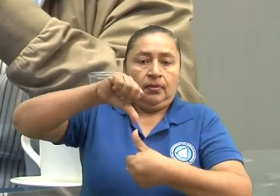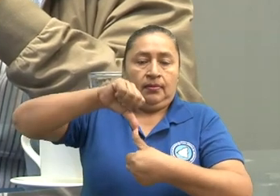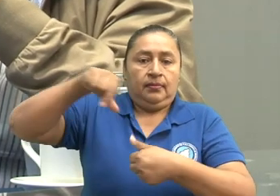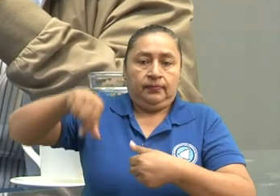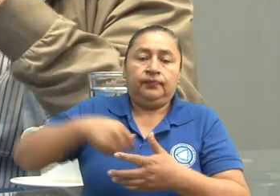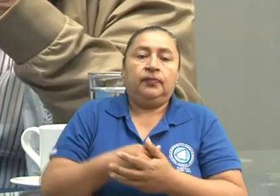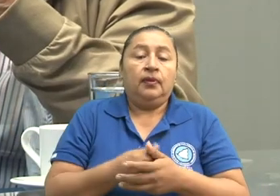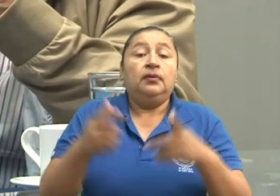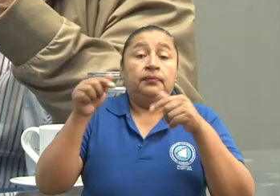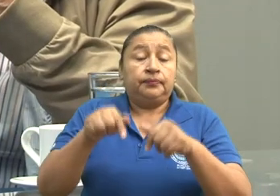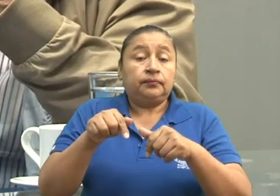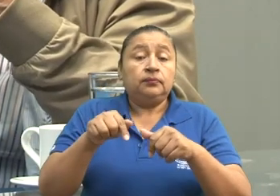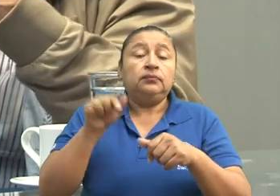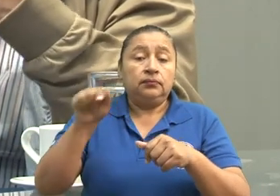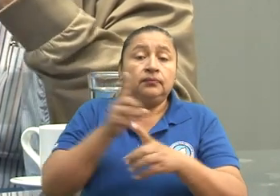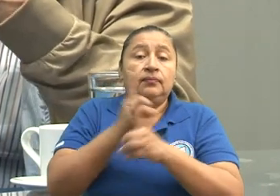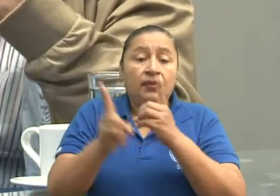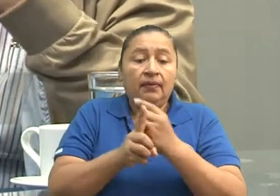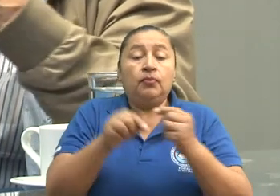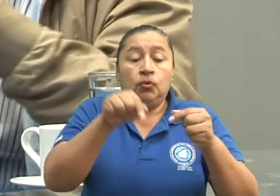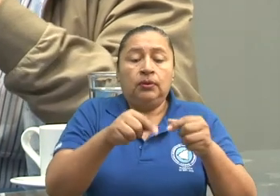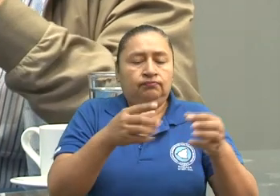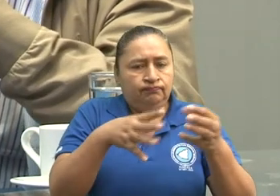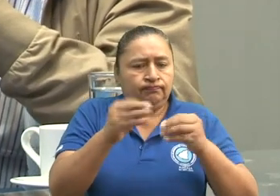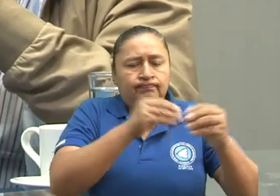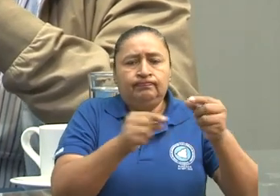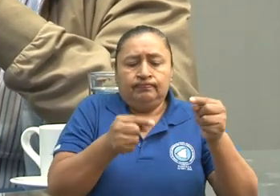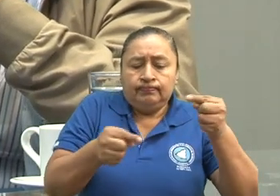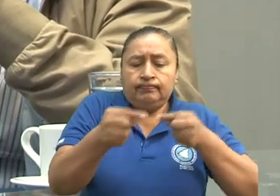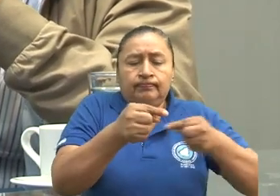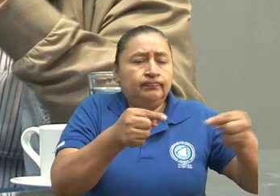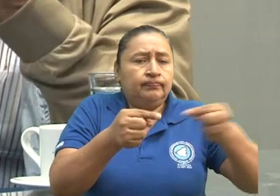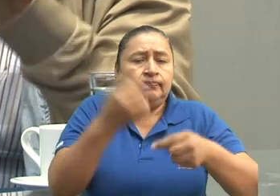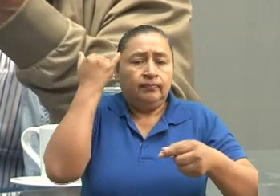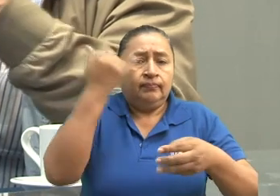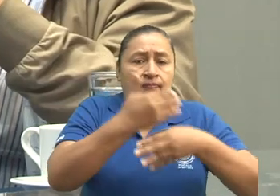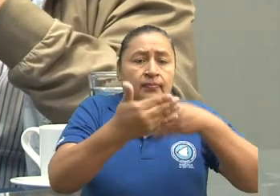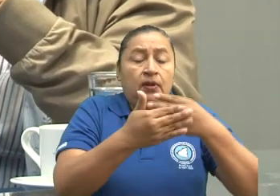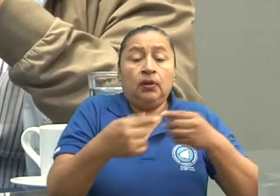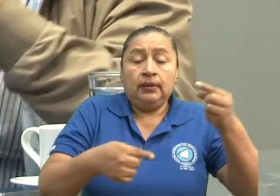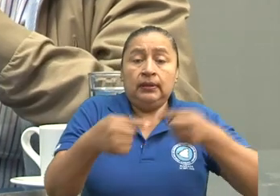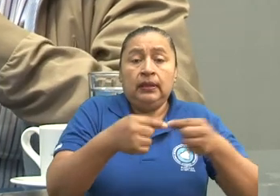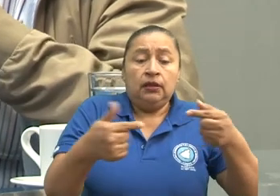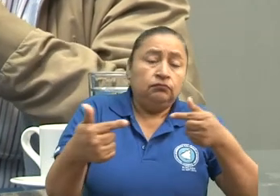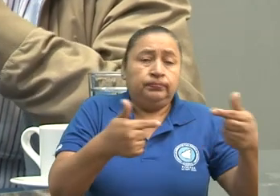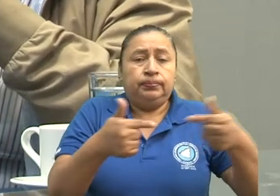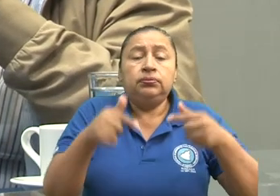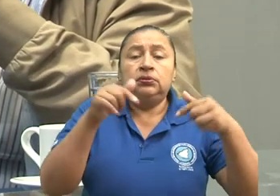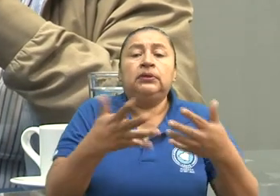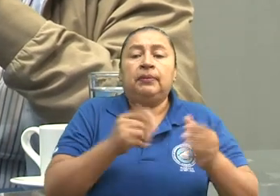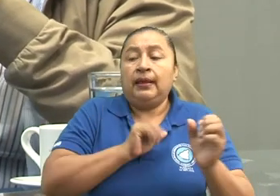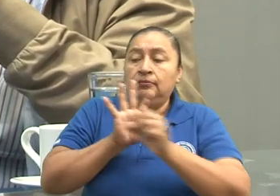¿verdad? Y había que construir una estrategia una estrategia de lucha que permitiera el derrocamiento de la